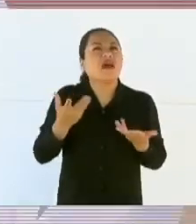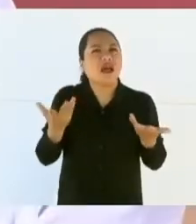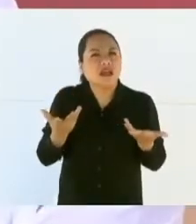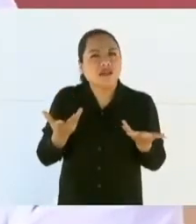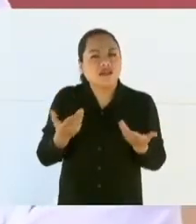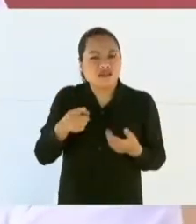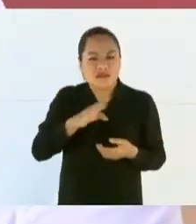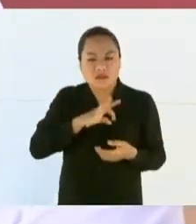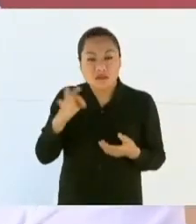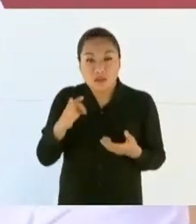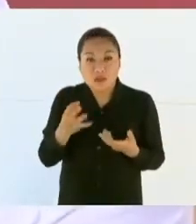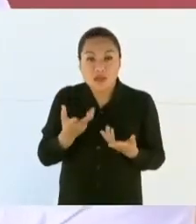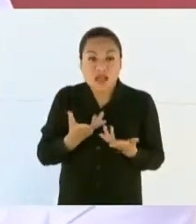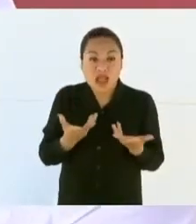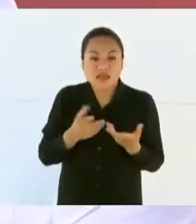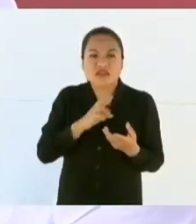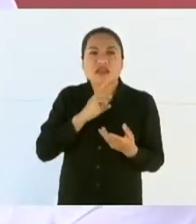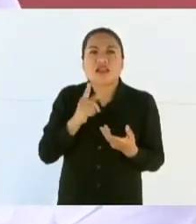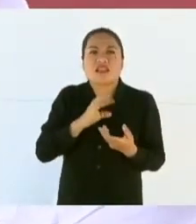hicieran levantamientos